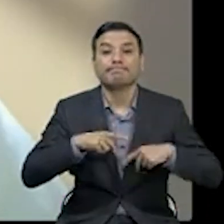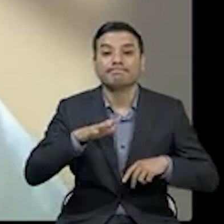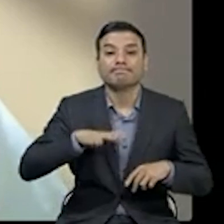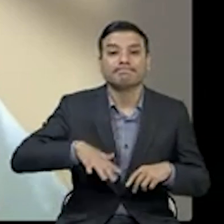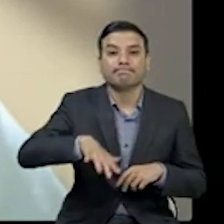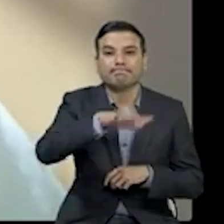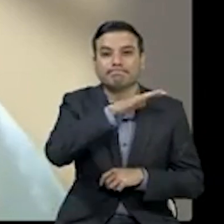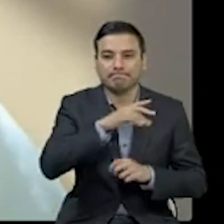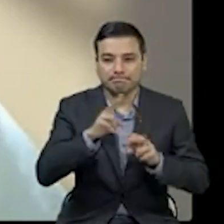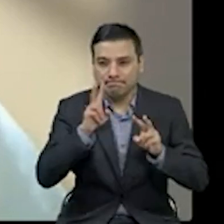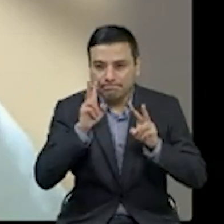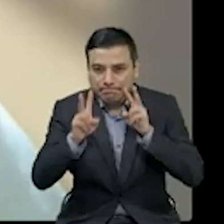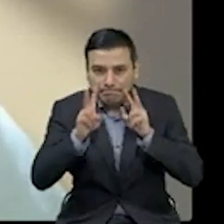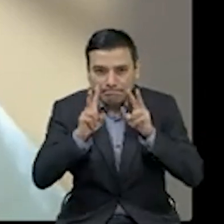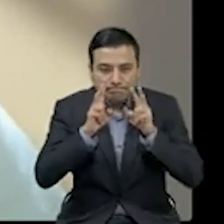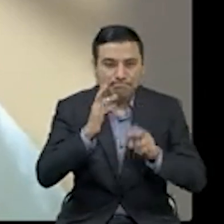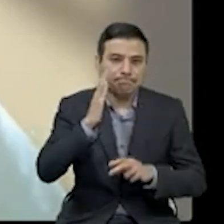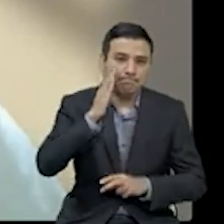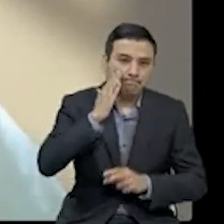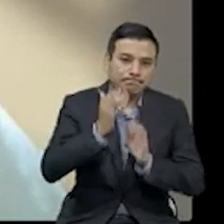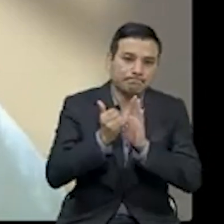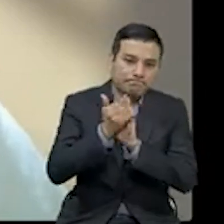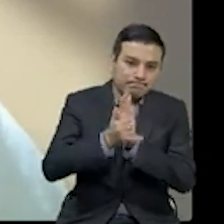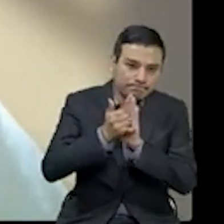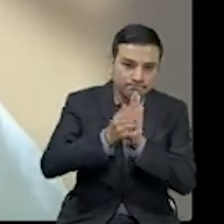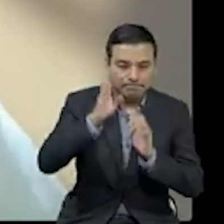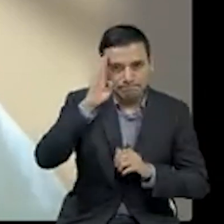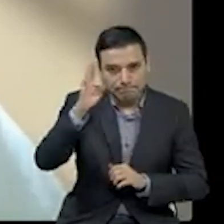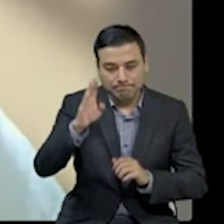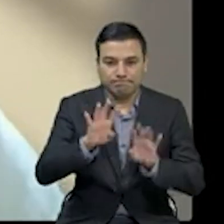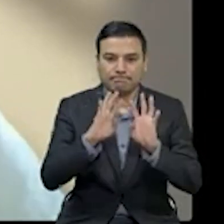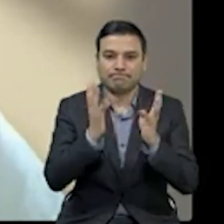por distintas vías, integrantes de esta mesa.